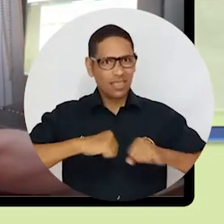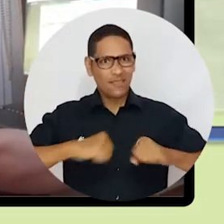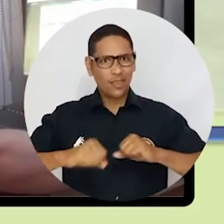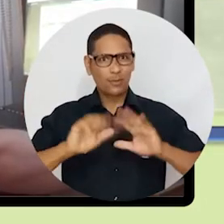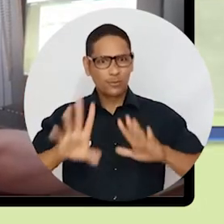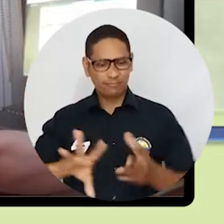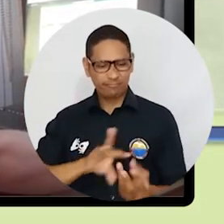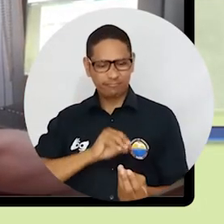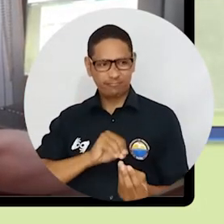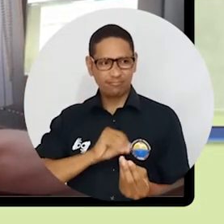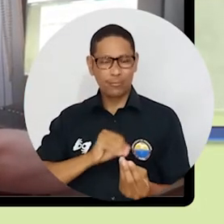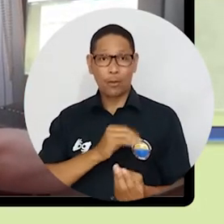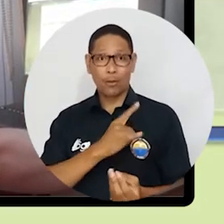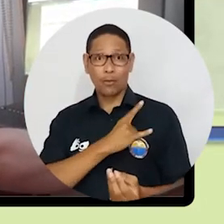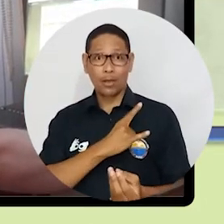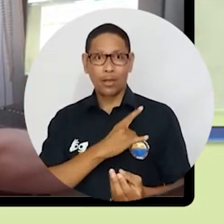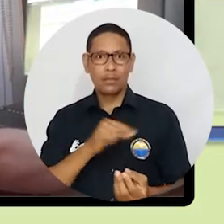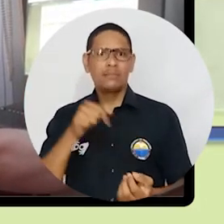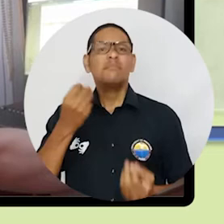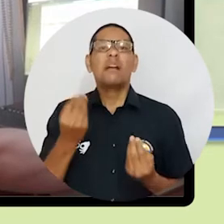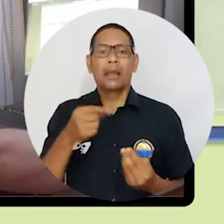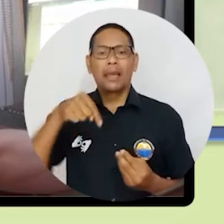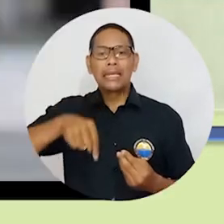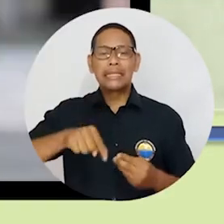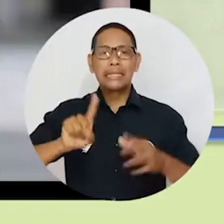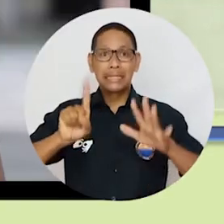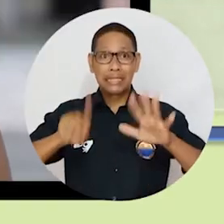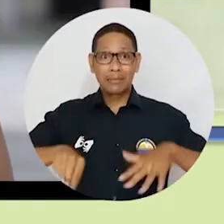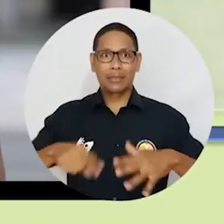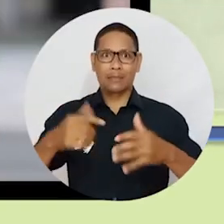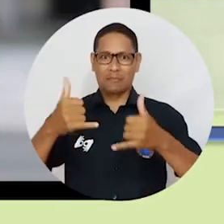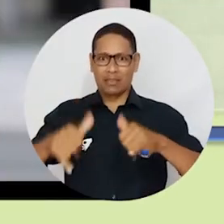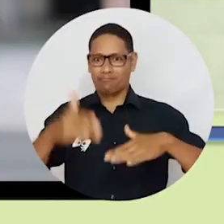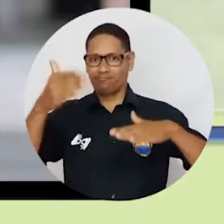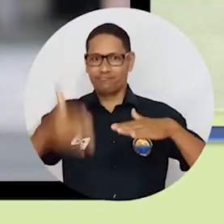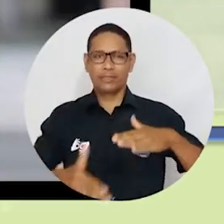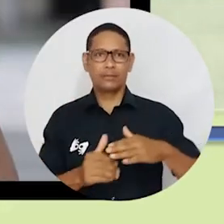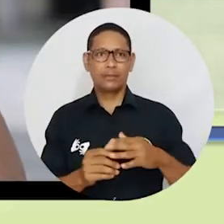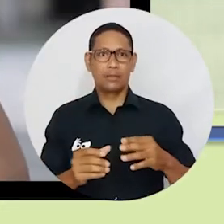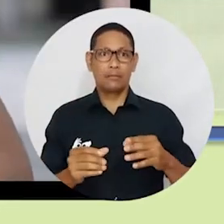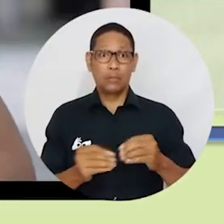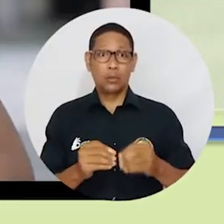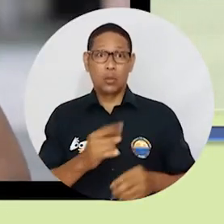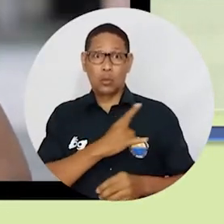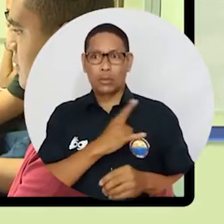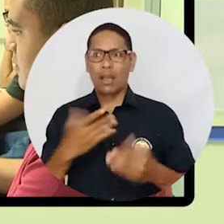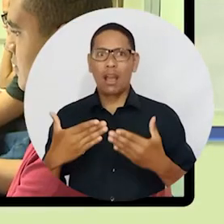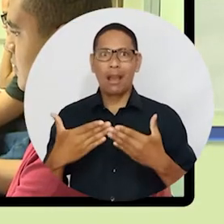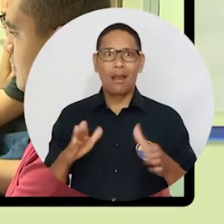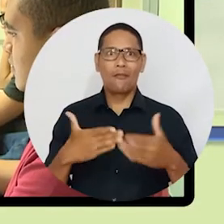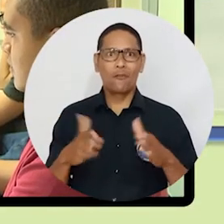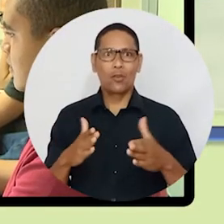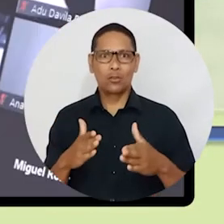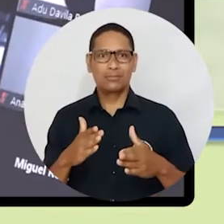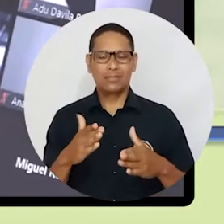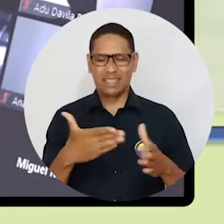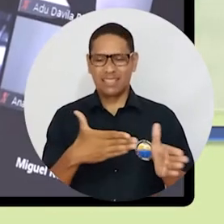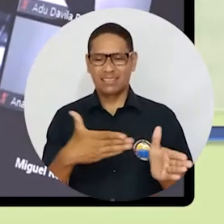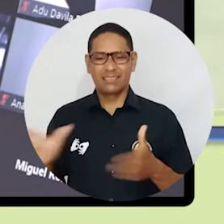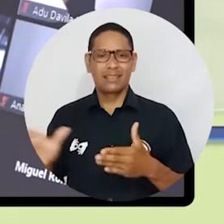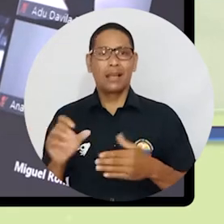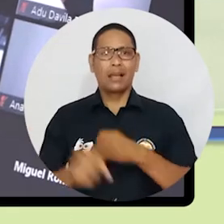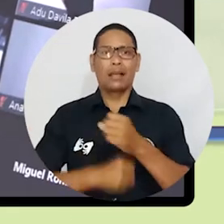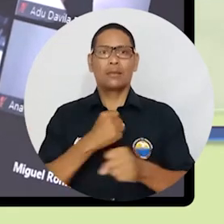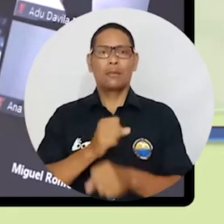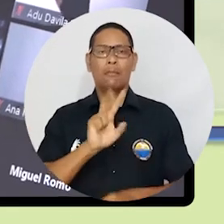formación universitaria con el fin de culminar el actual semestre. Por otra parte, la universidad abrió las inscripciones para el periodo